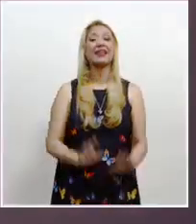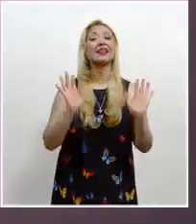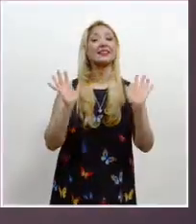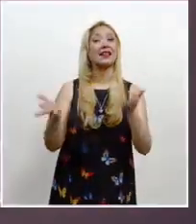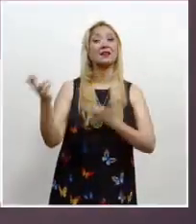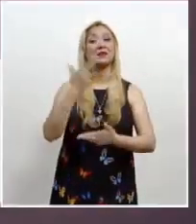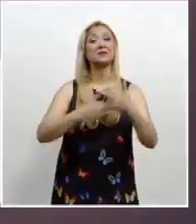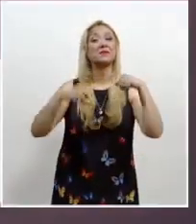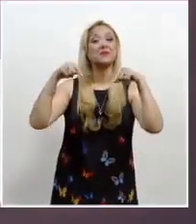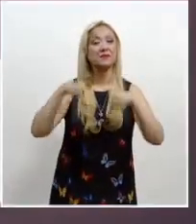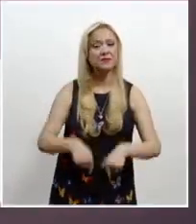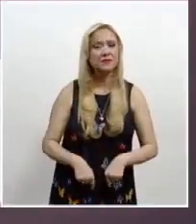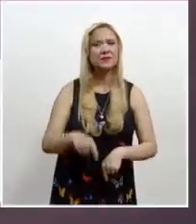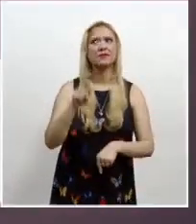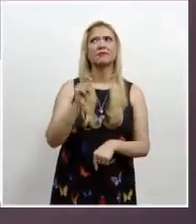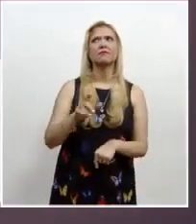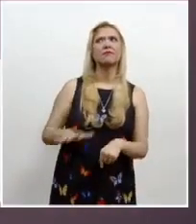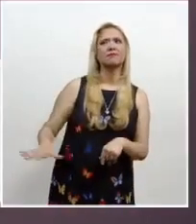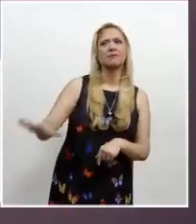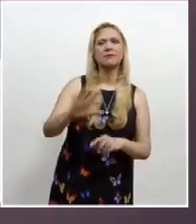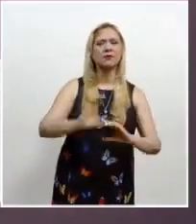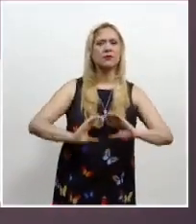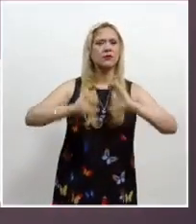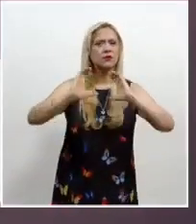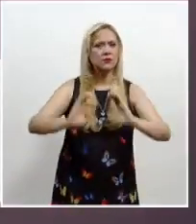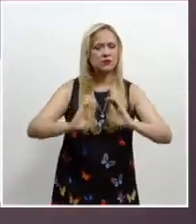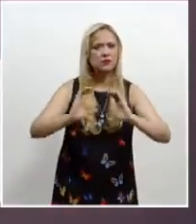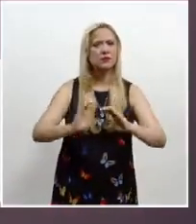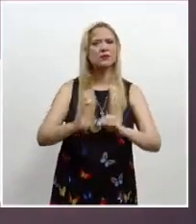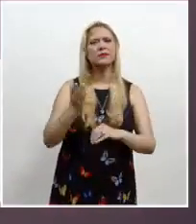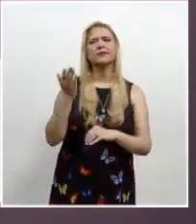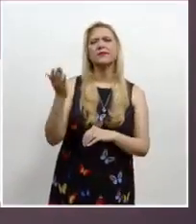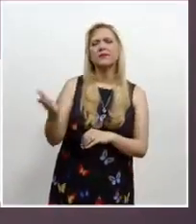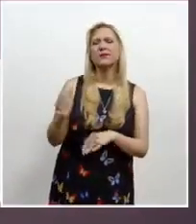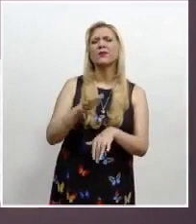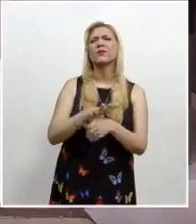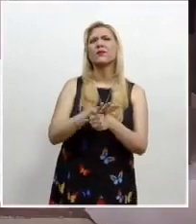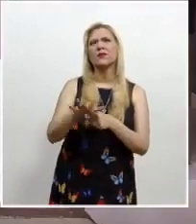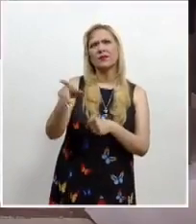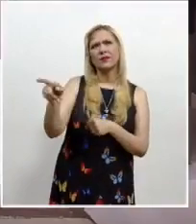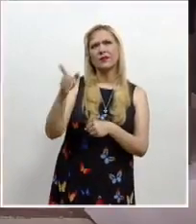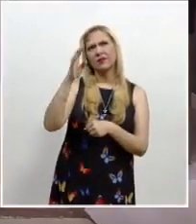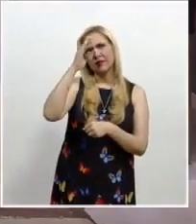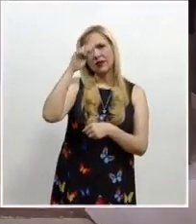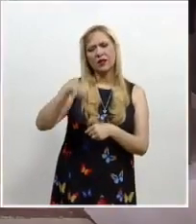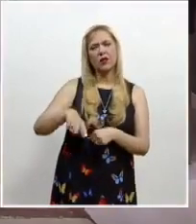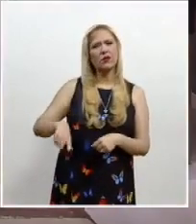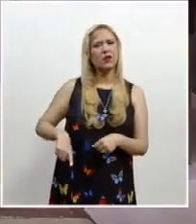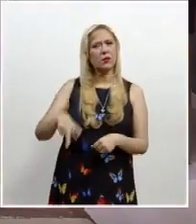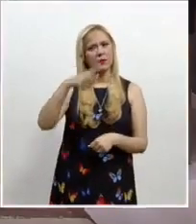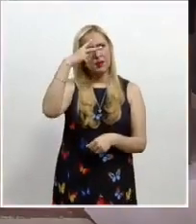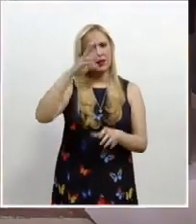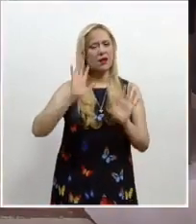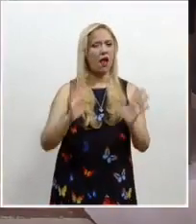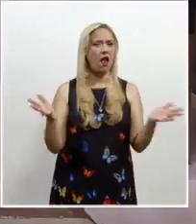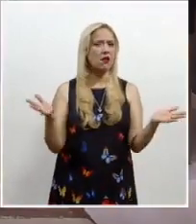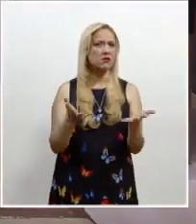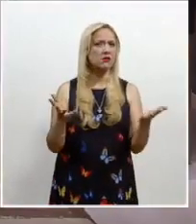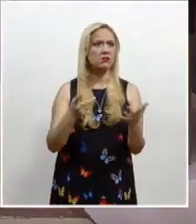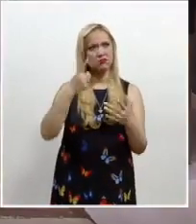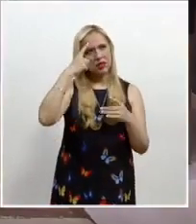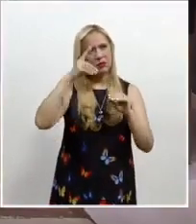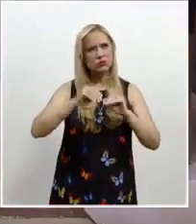Ya estamos de regreso hablando sobre el sistema de cuidados. Doctora Nadine, ¿cuáles acciones ha emprendido el Estado mexicano como para fomentar